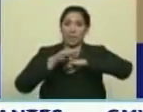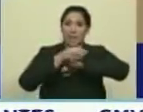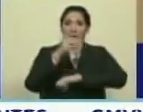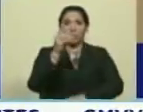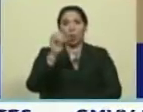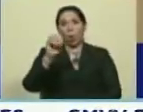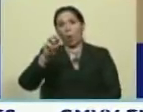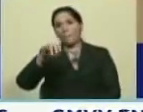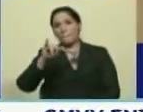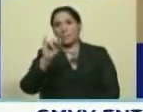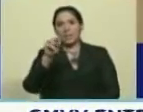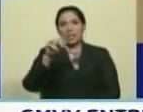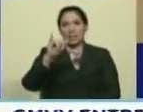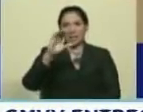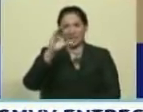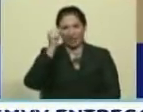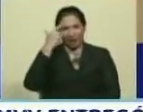no